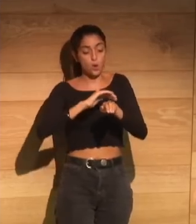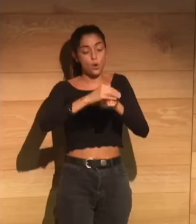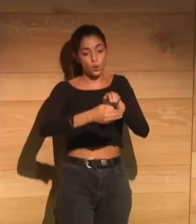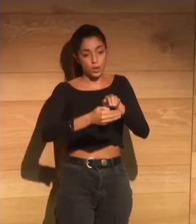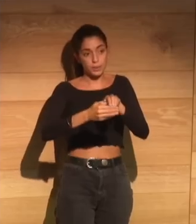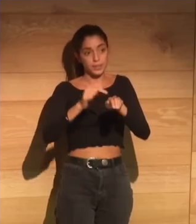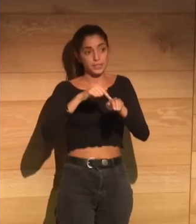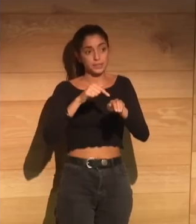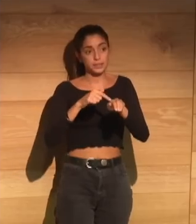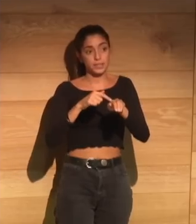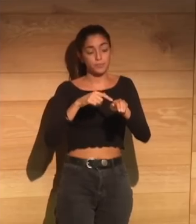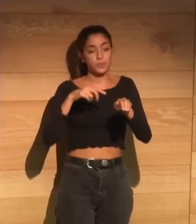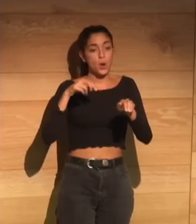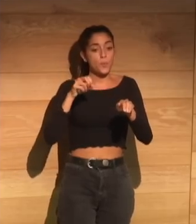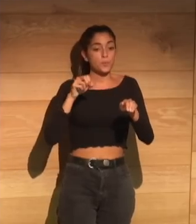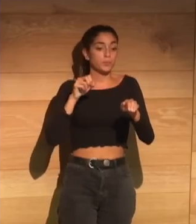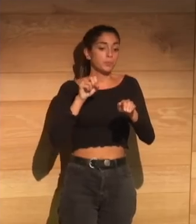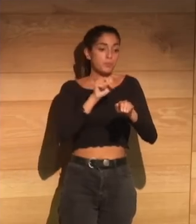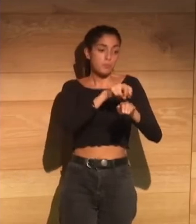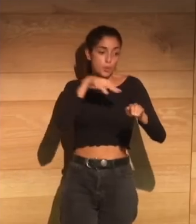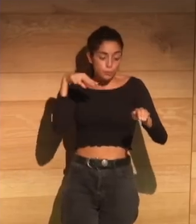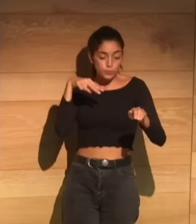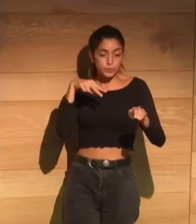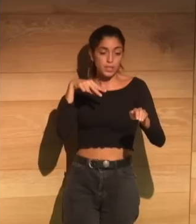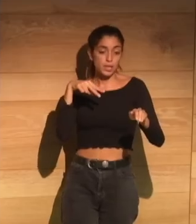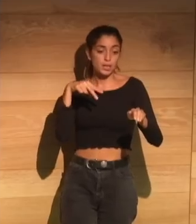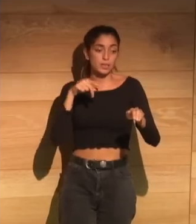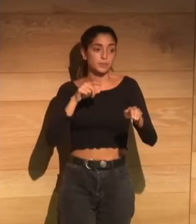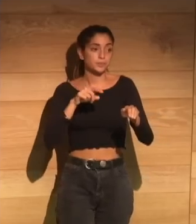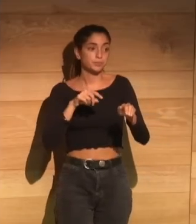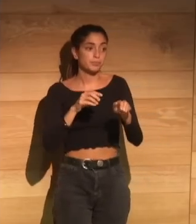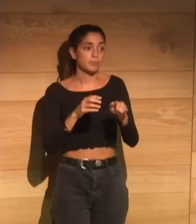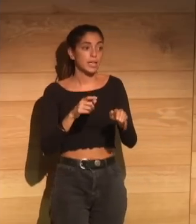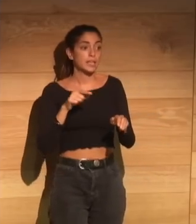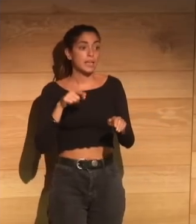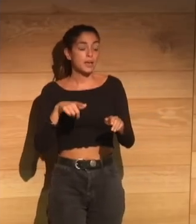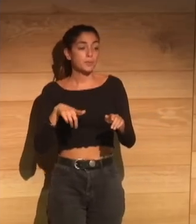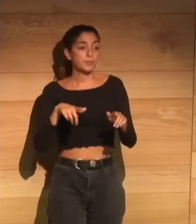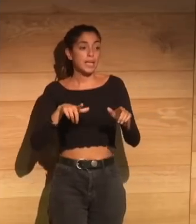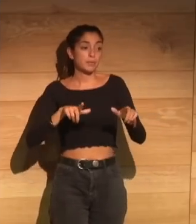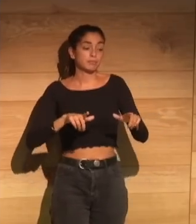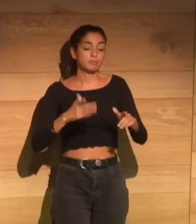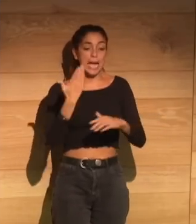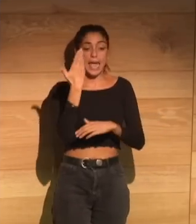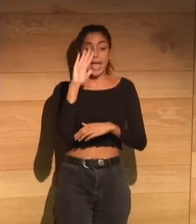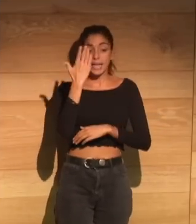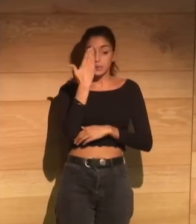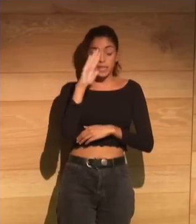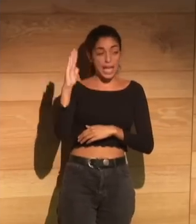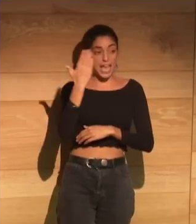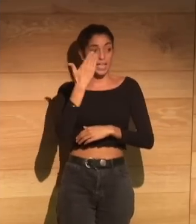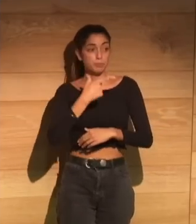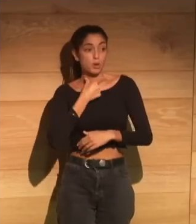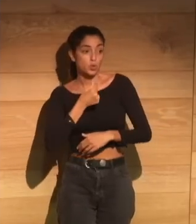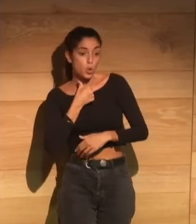y otra encontráramos la profundidad focal. La ahí distancia empezaron focal. los espejos cómicos empezaron ahí, los espejos cómicos que te deforman la imagen, que es divertidísimo. Ah, bueno,